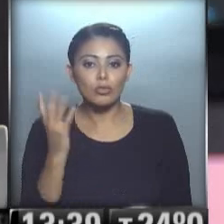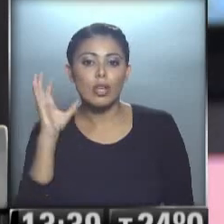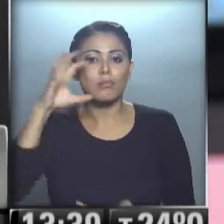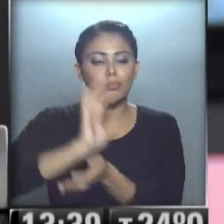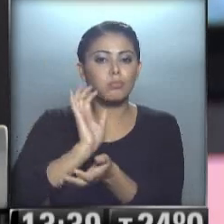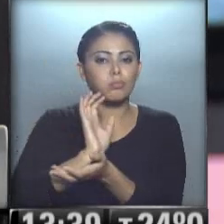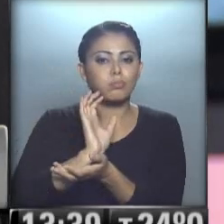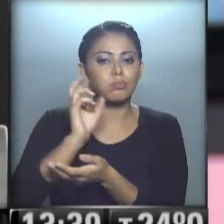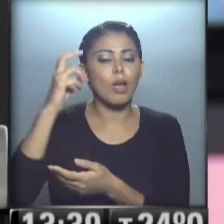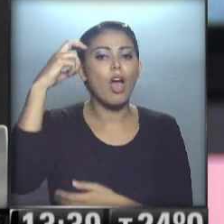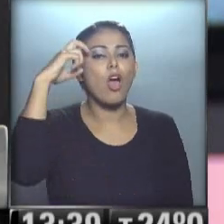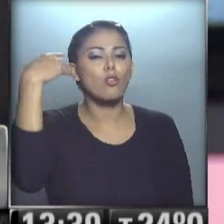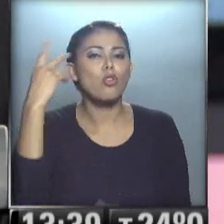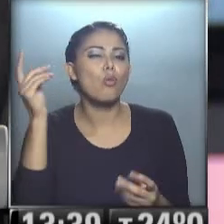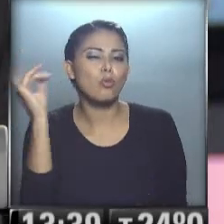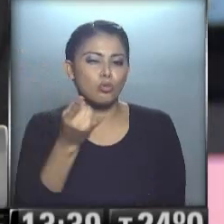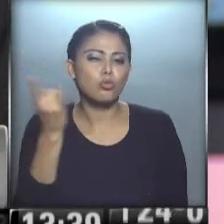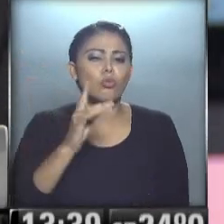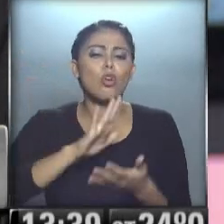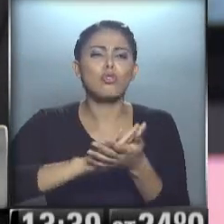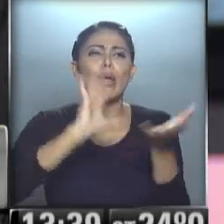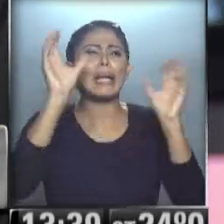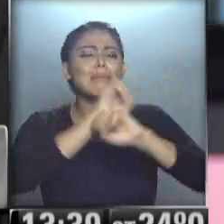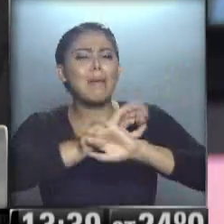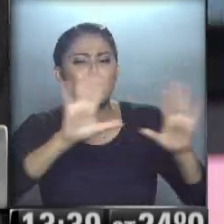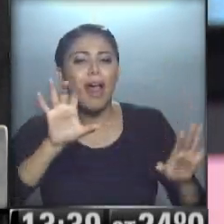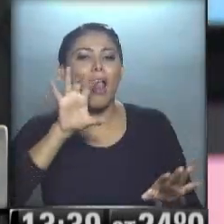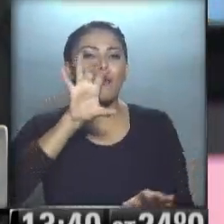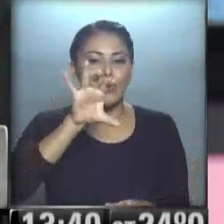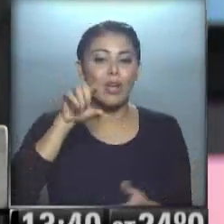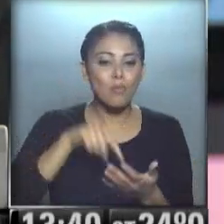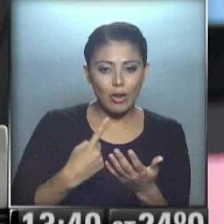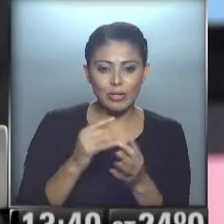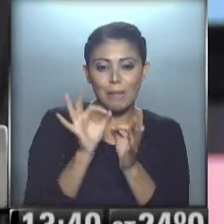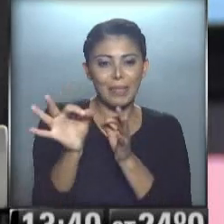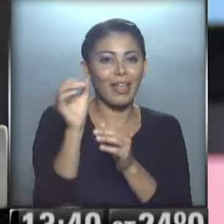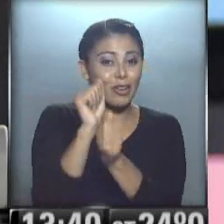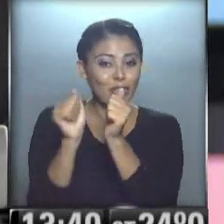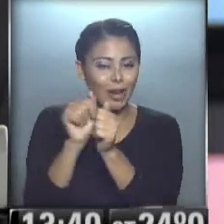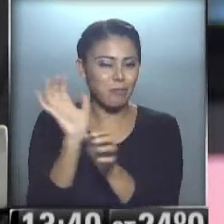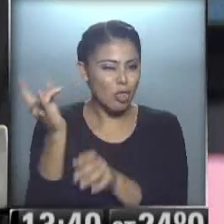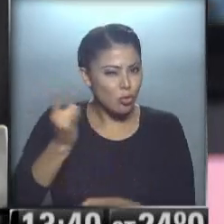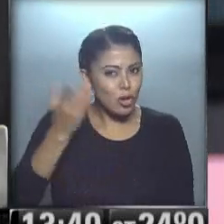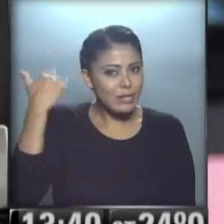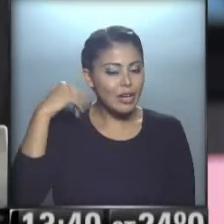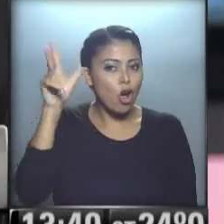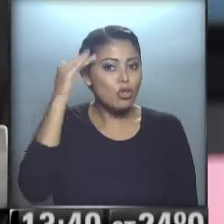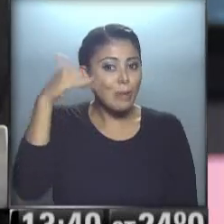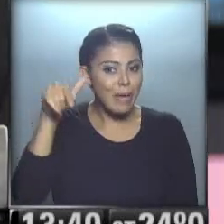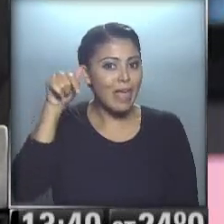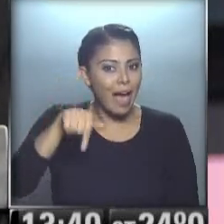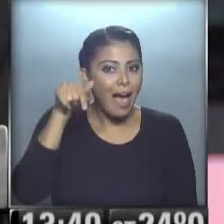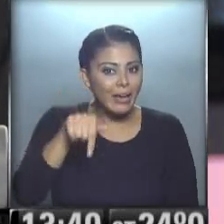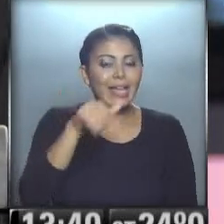trucho eh por el cambio climático en San Nicolás provincia de Buenos Aires cerca de Rosario ayer a las 8:30 ahí se